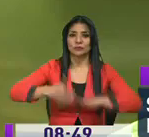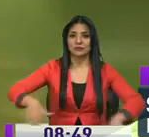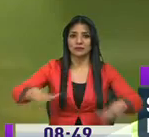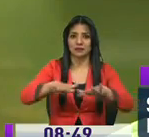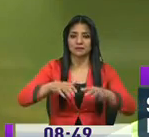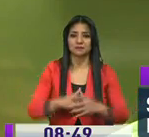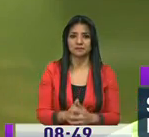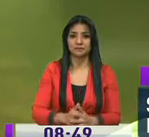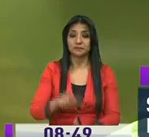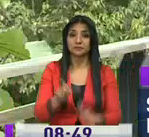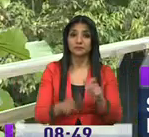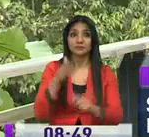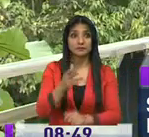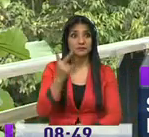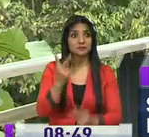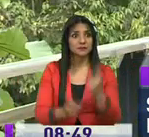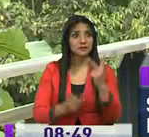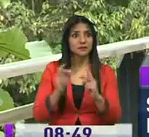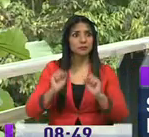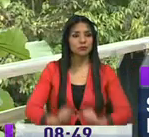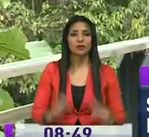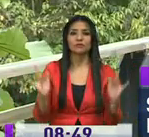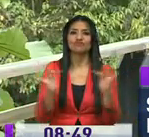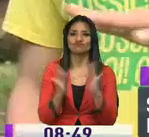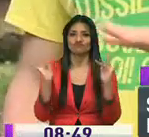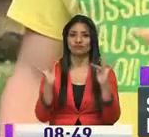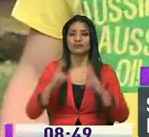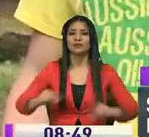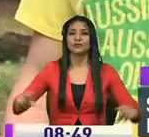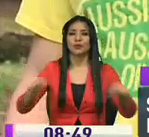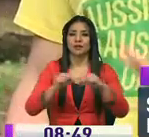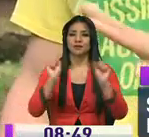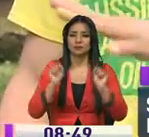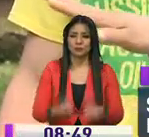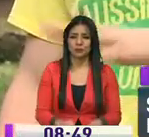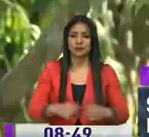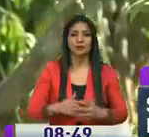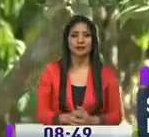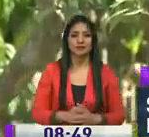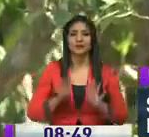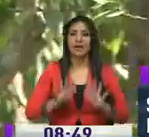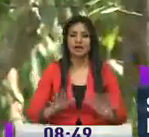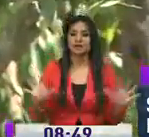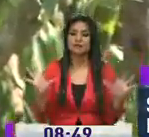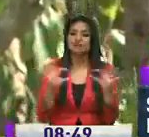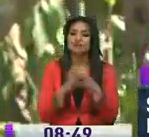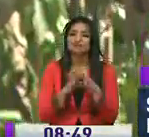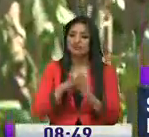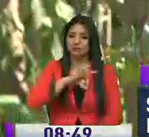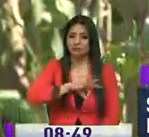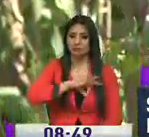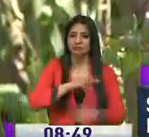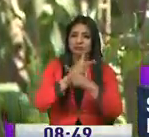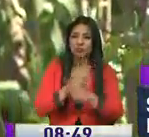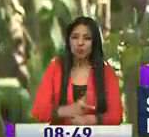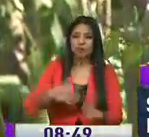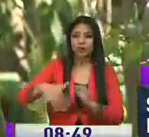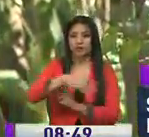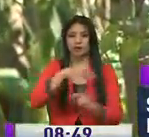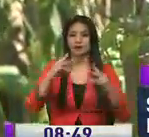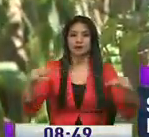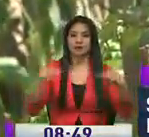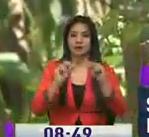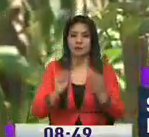es a los visitantes poder conectarse con la naturaleza. Eso crea esa conciencia de cuidar el entorno